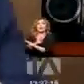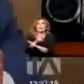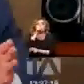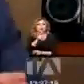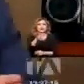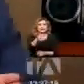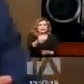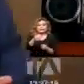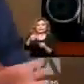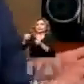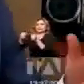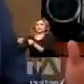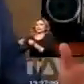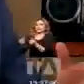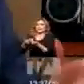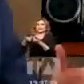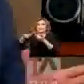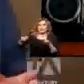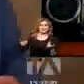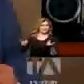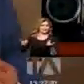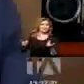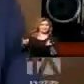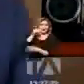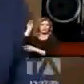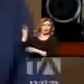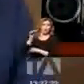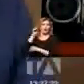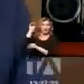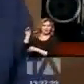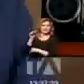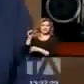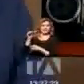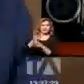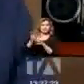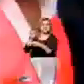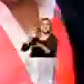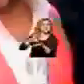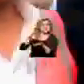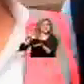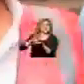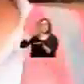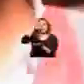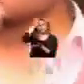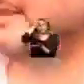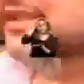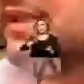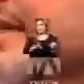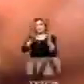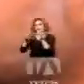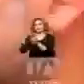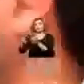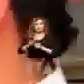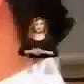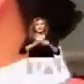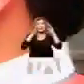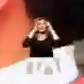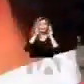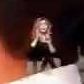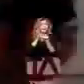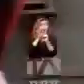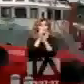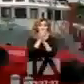persona, crear el cerco y llevarla a través de una ambulancia a los centros médicos dispuestos. Martínez aseguró que se pone especial atención